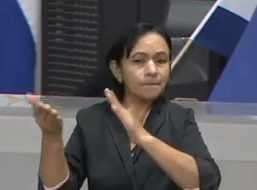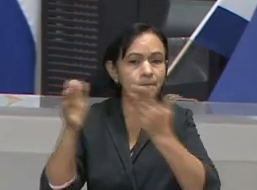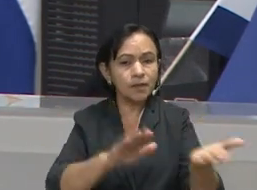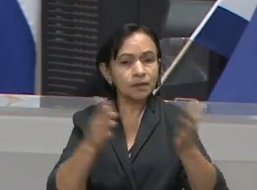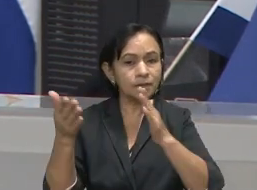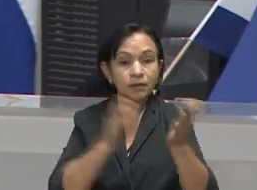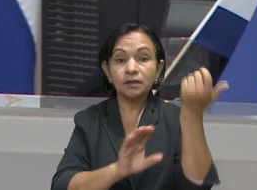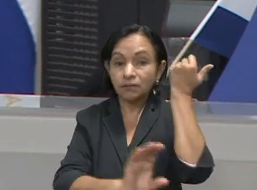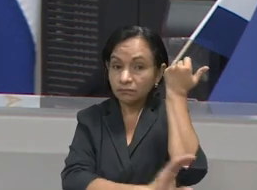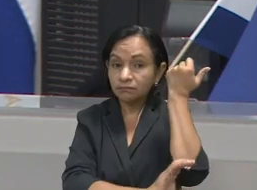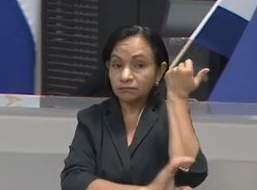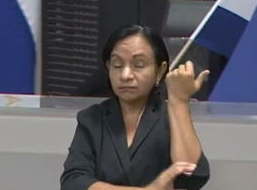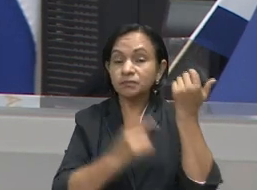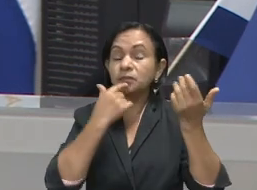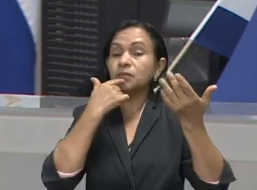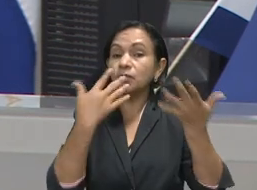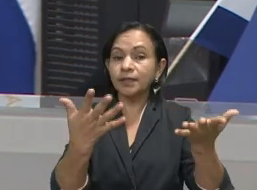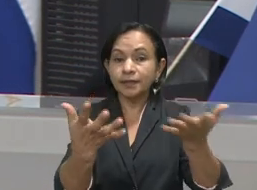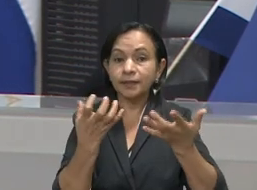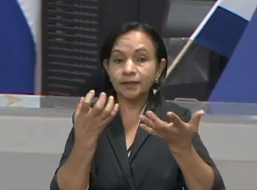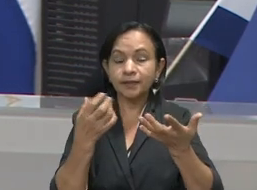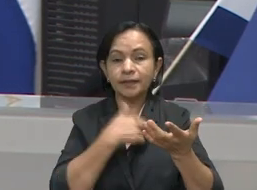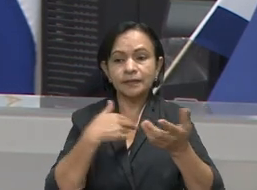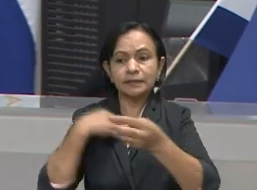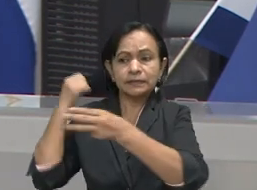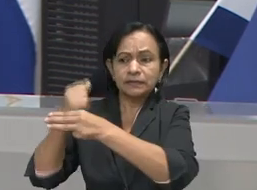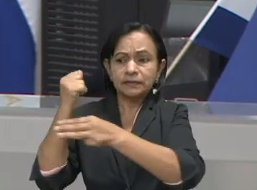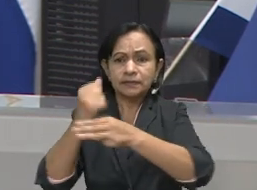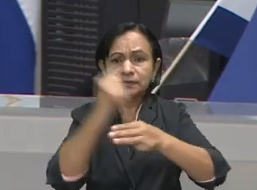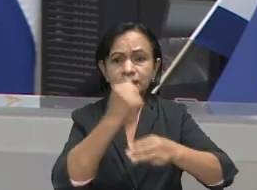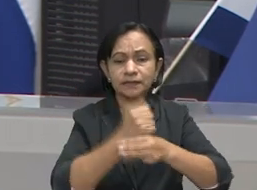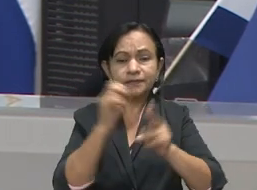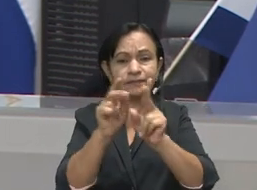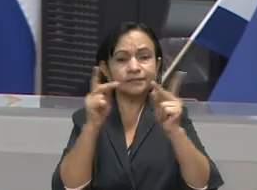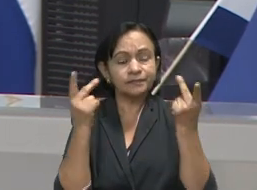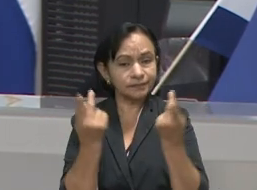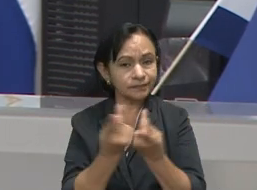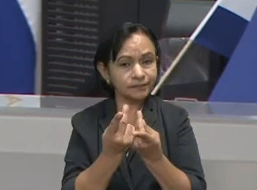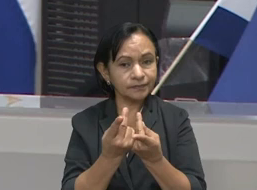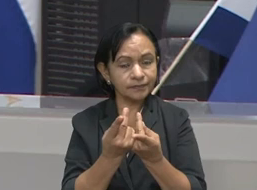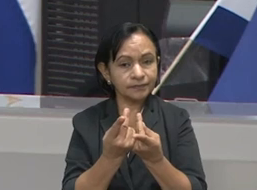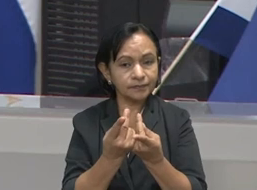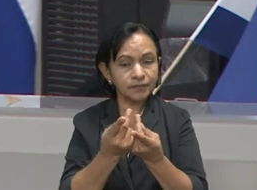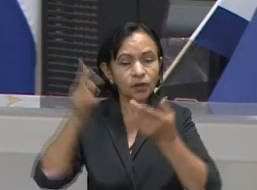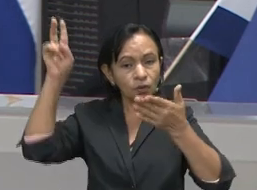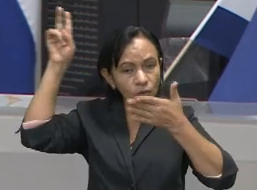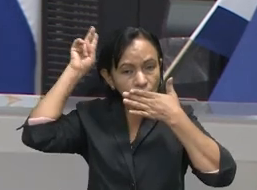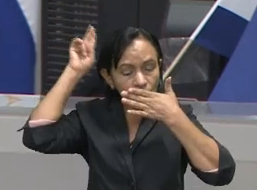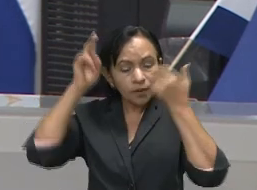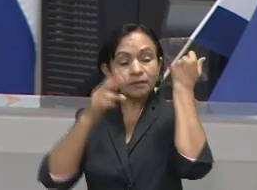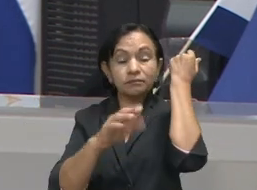murieron porque querían hacer un genocidio con el pueblo indígena